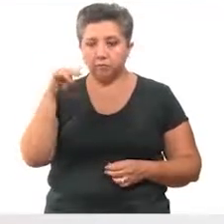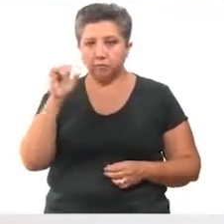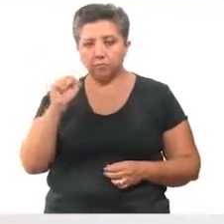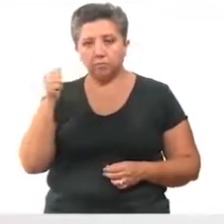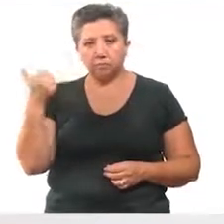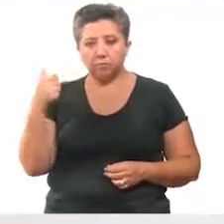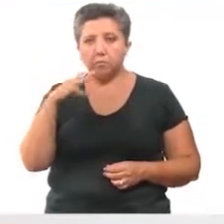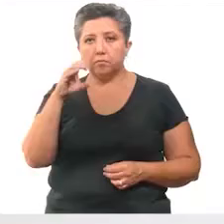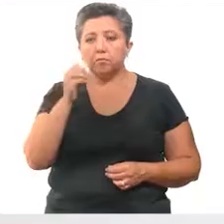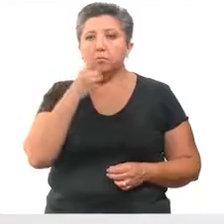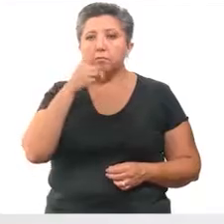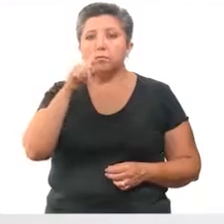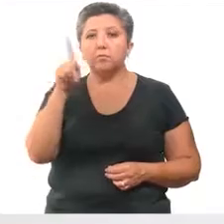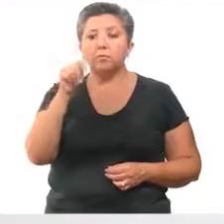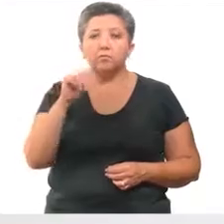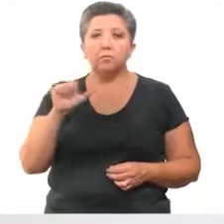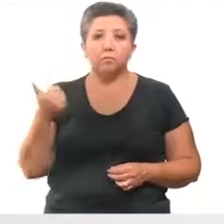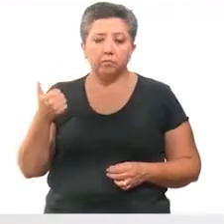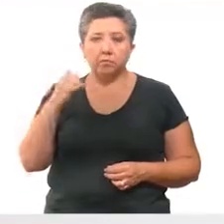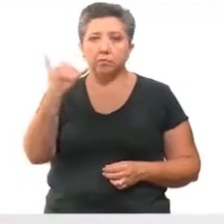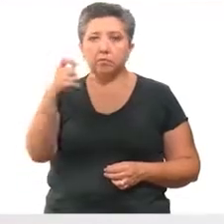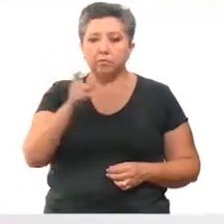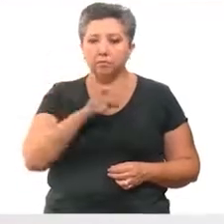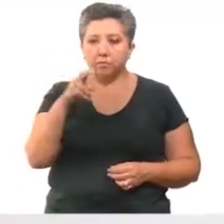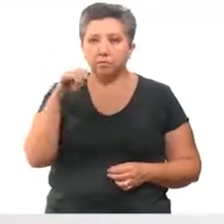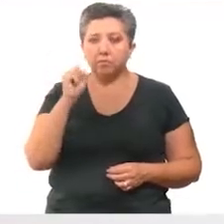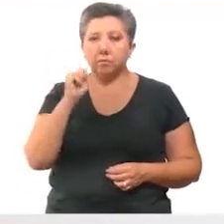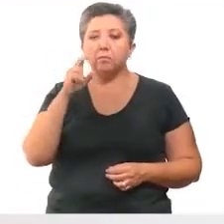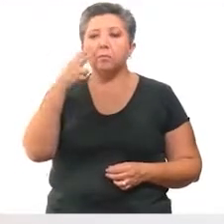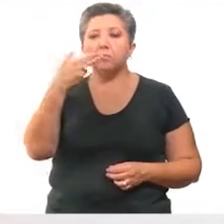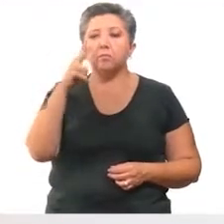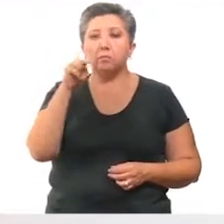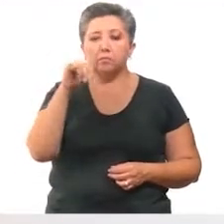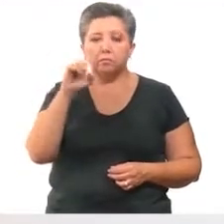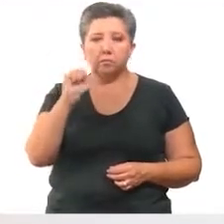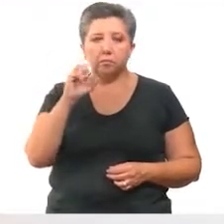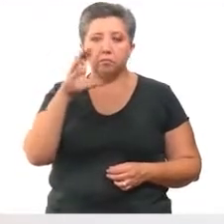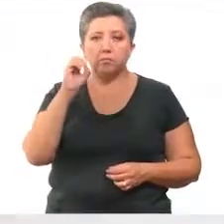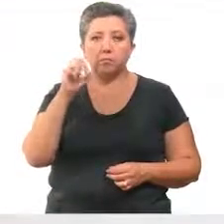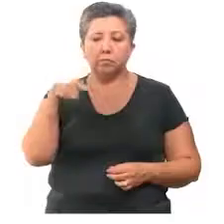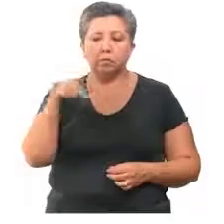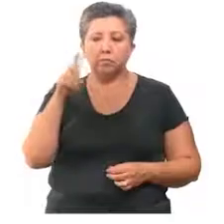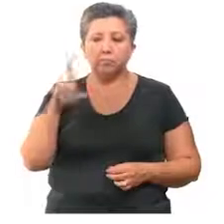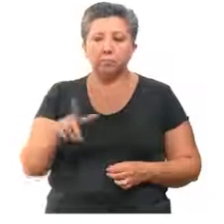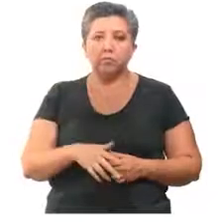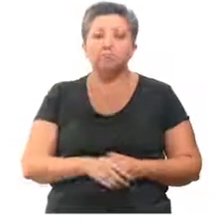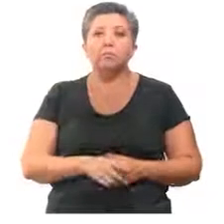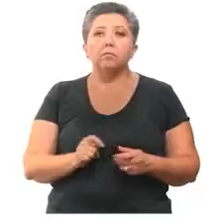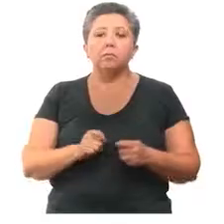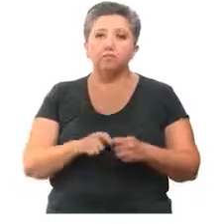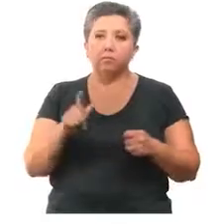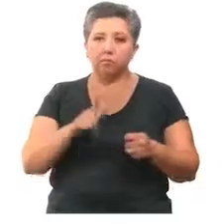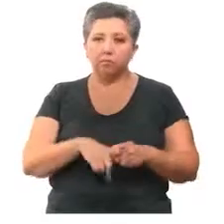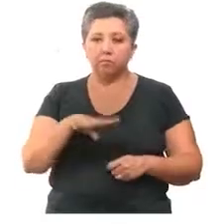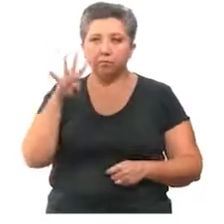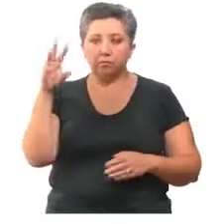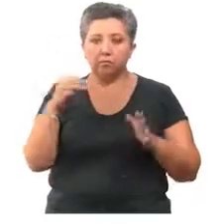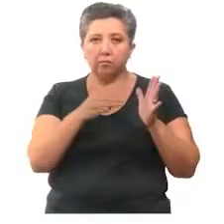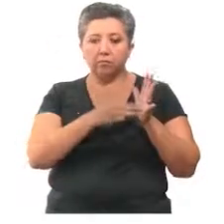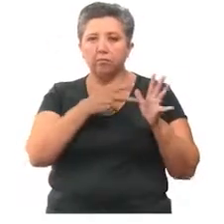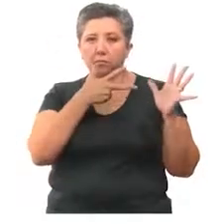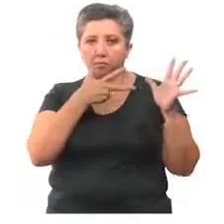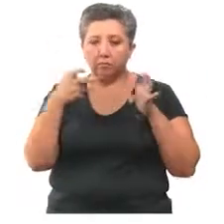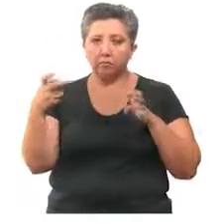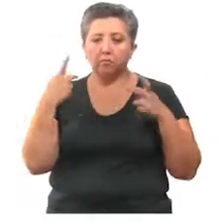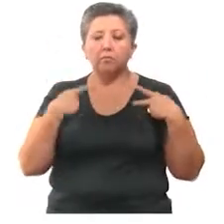1 en Uxcuscap, 1 en Sinanché, 1 en Yaxcabá, 1 en Junucma y 1 en Concal. En total, son